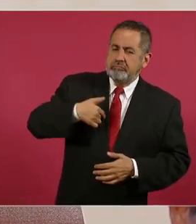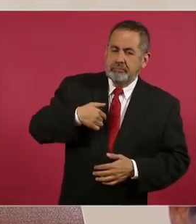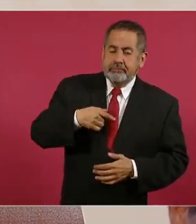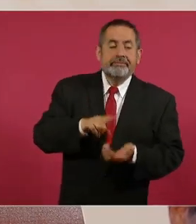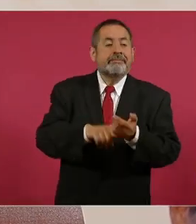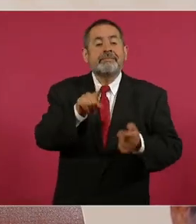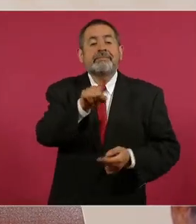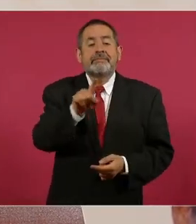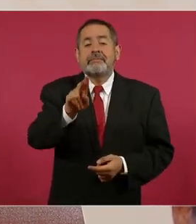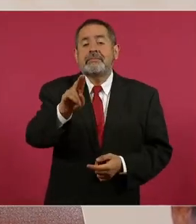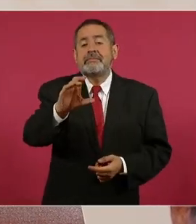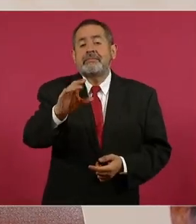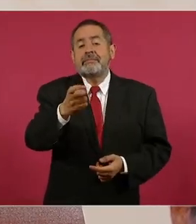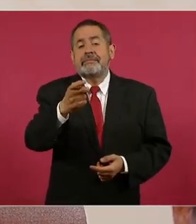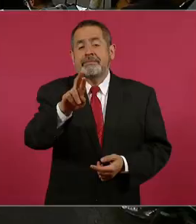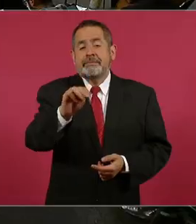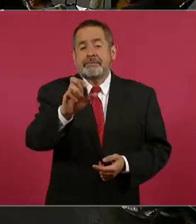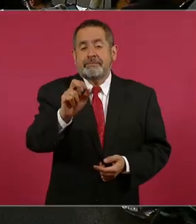Zuckerman.